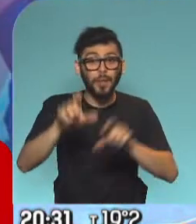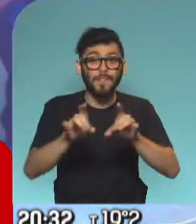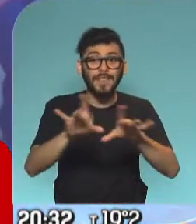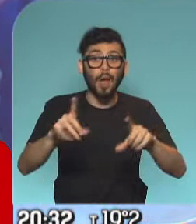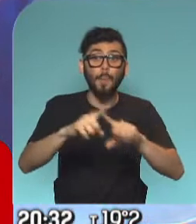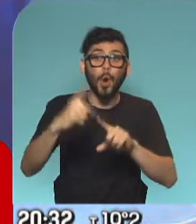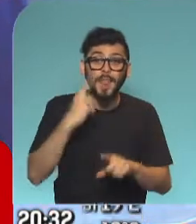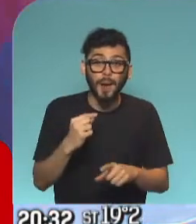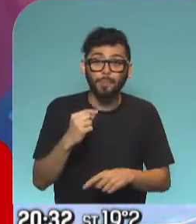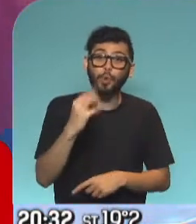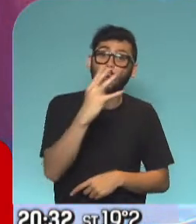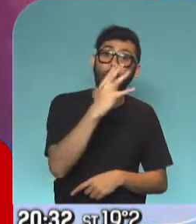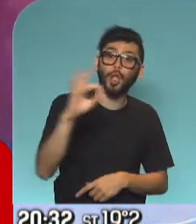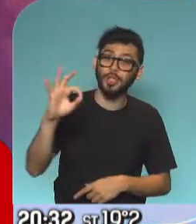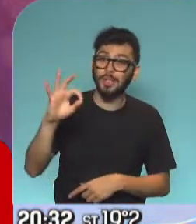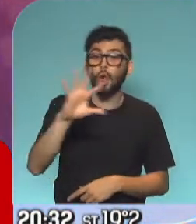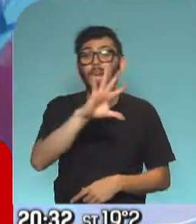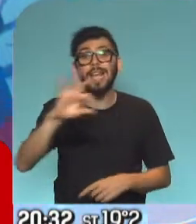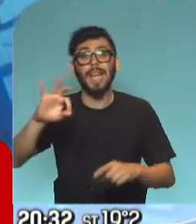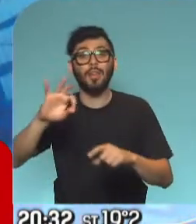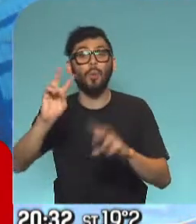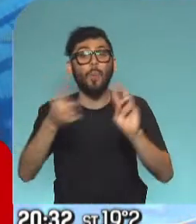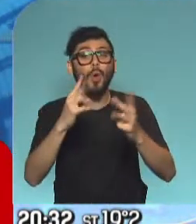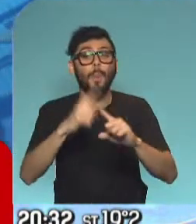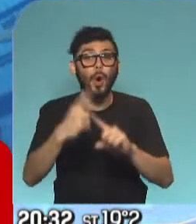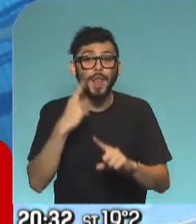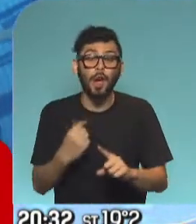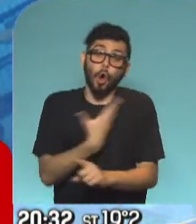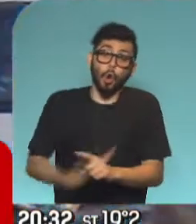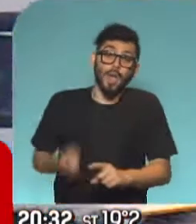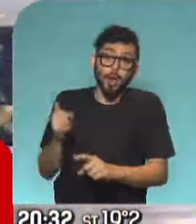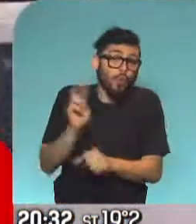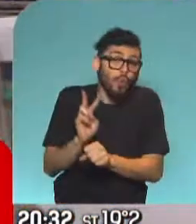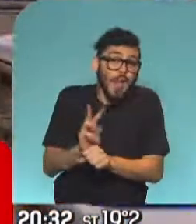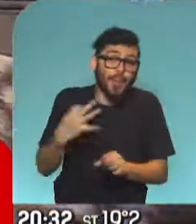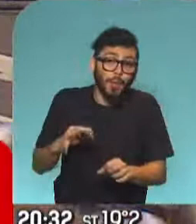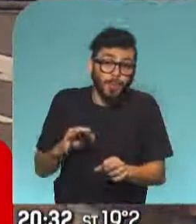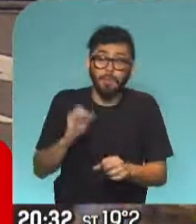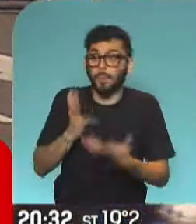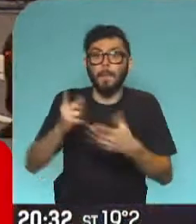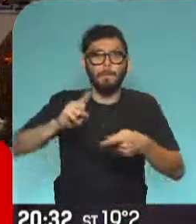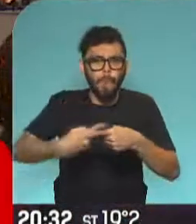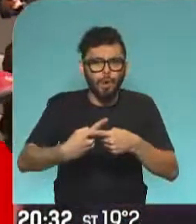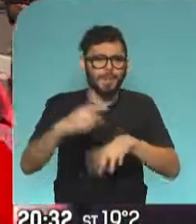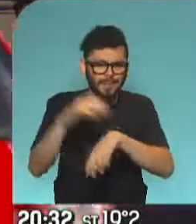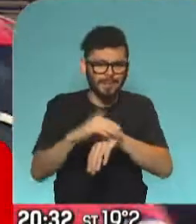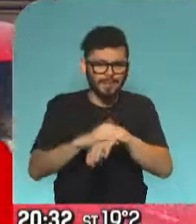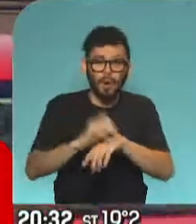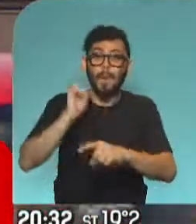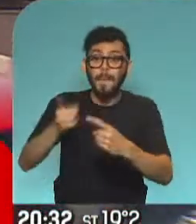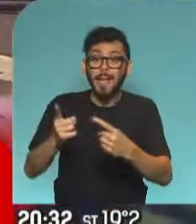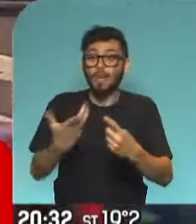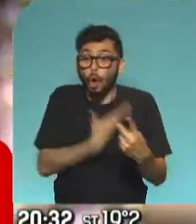500 muertos por día el gobierno tiene que ser muy cuidadoso porque además de tener la responsabilidad de la acción política tiene la responsabilidad de la acción de